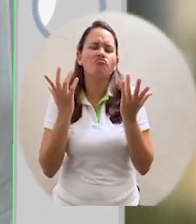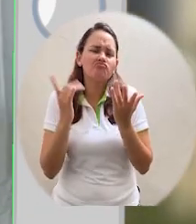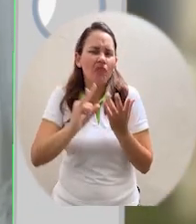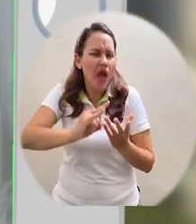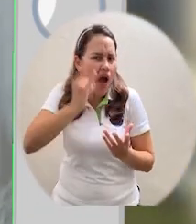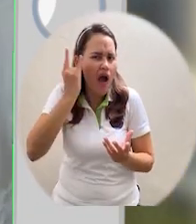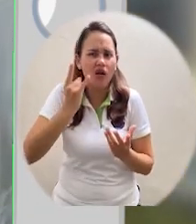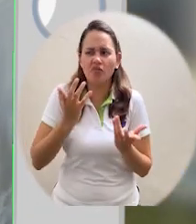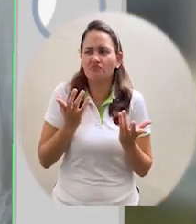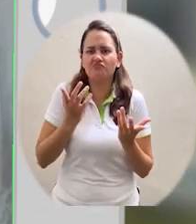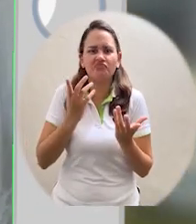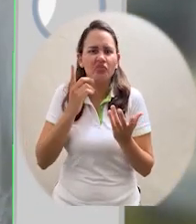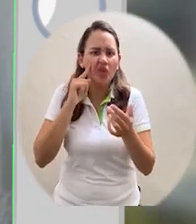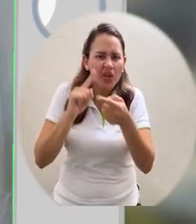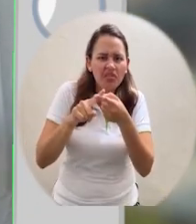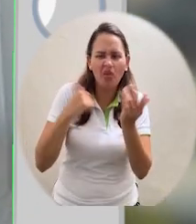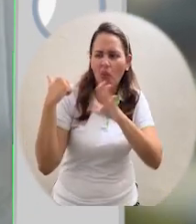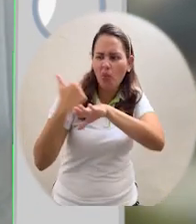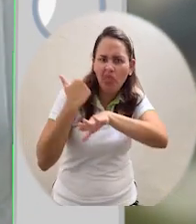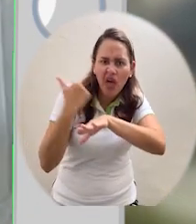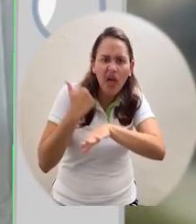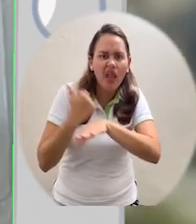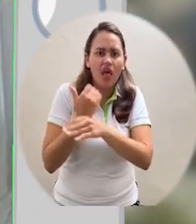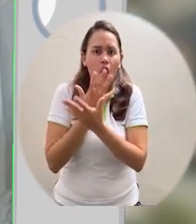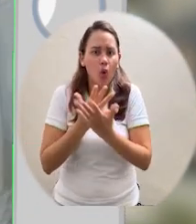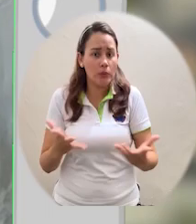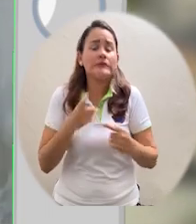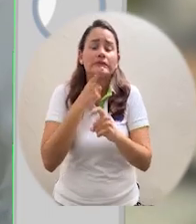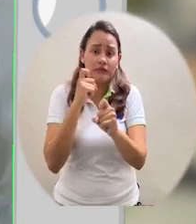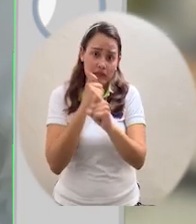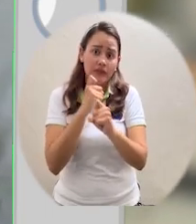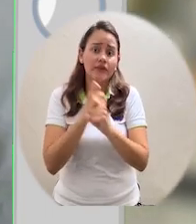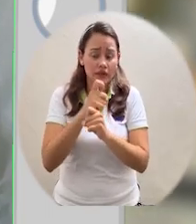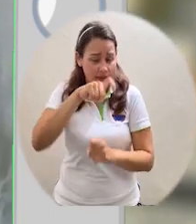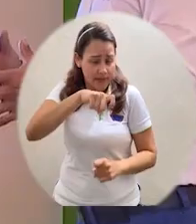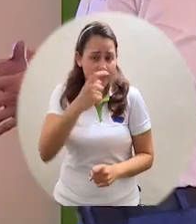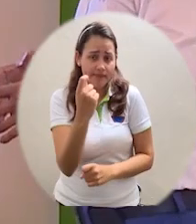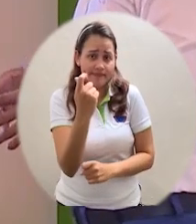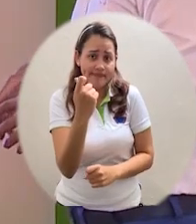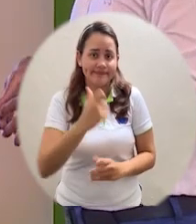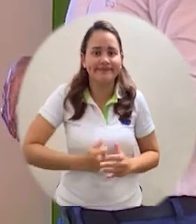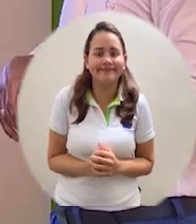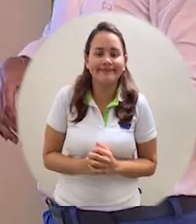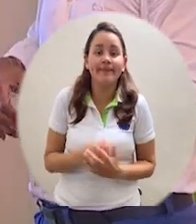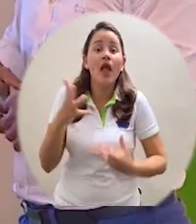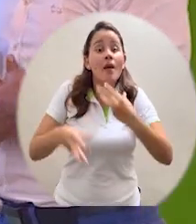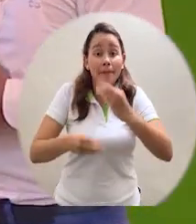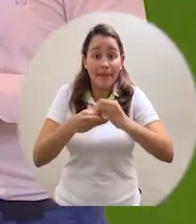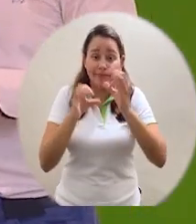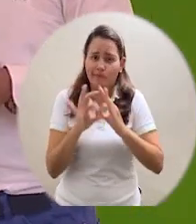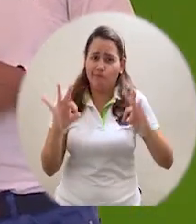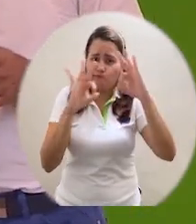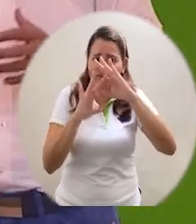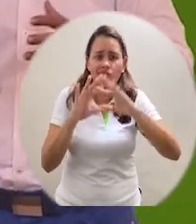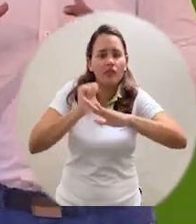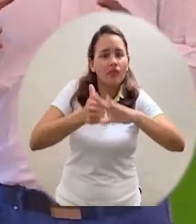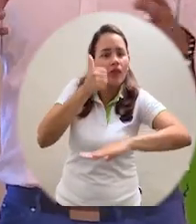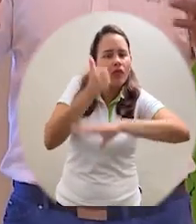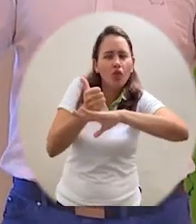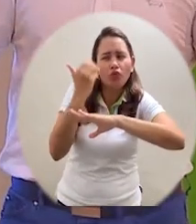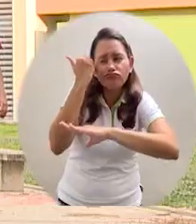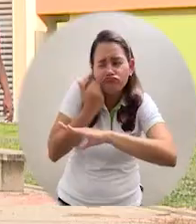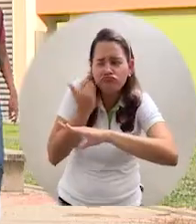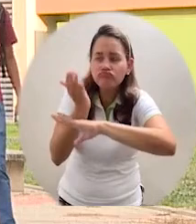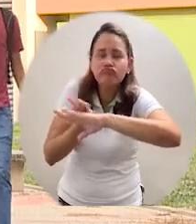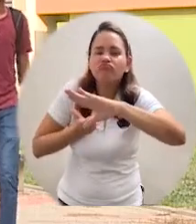a un punto donde puedan hacer sus tareas y sus compromisos académicos. Otra importante solicitud realizada por el rector Vera